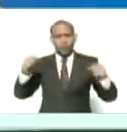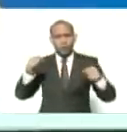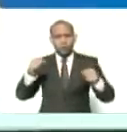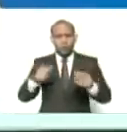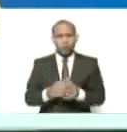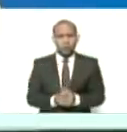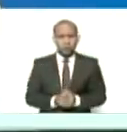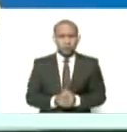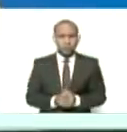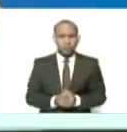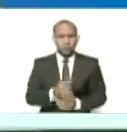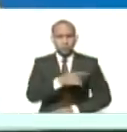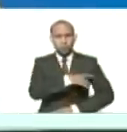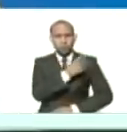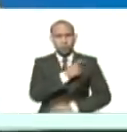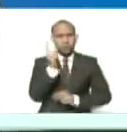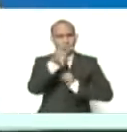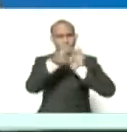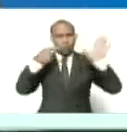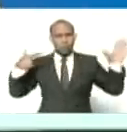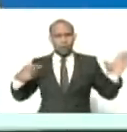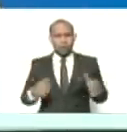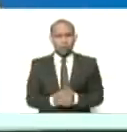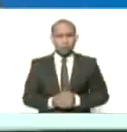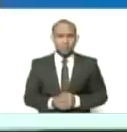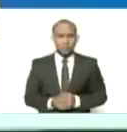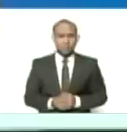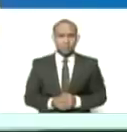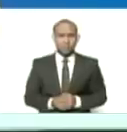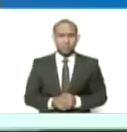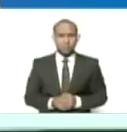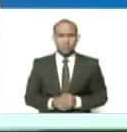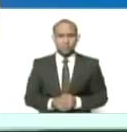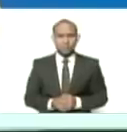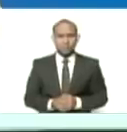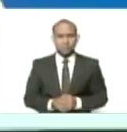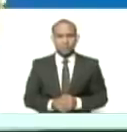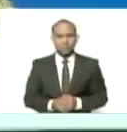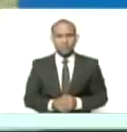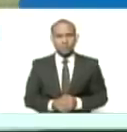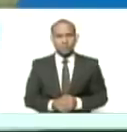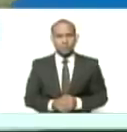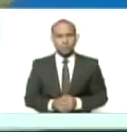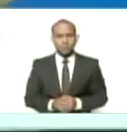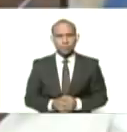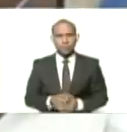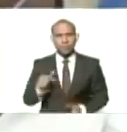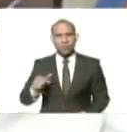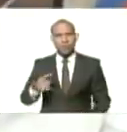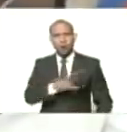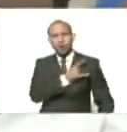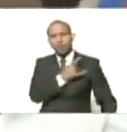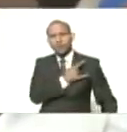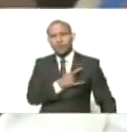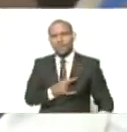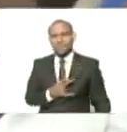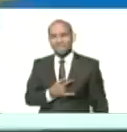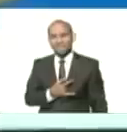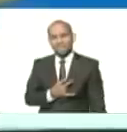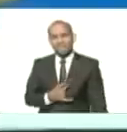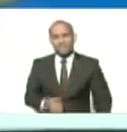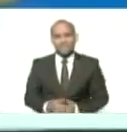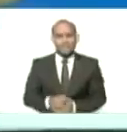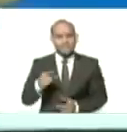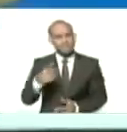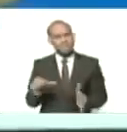Universidad Experimental UPEL, la misma universidad. ¿Tú te graduaste en qué año en El